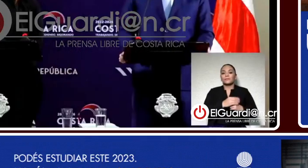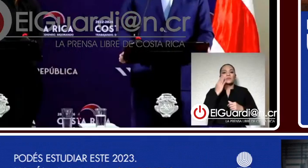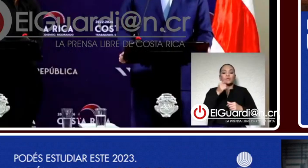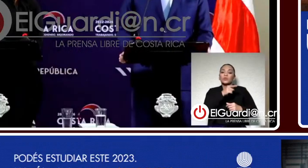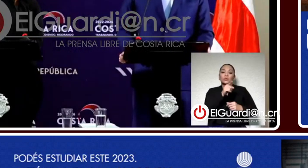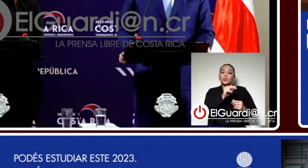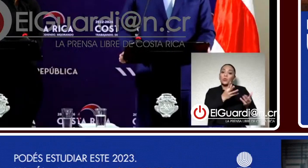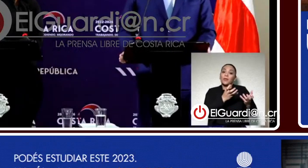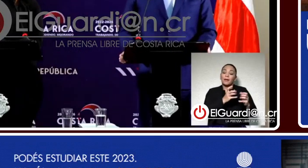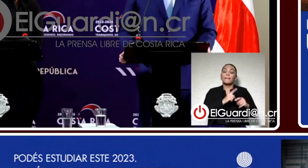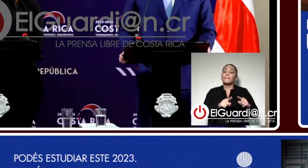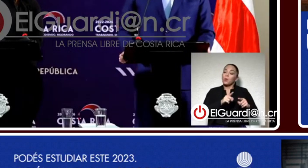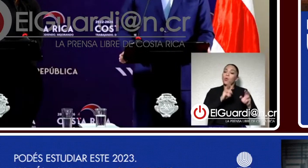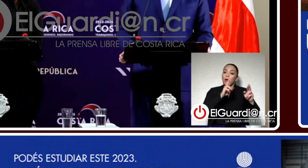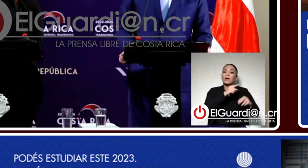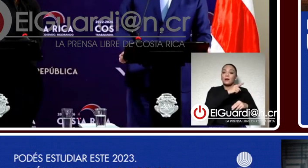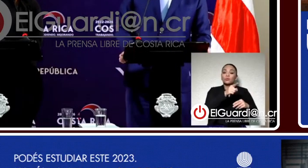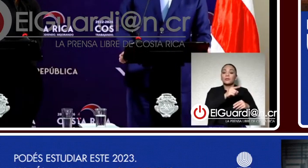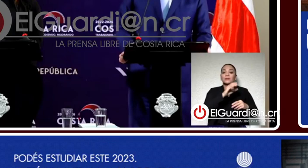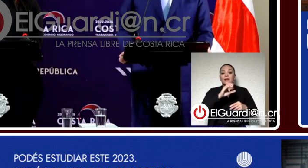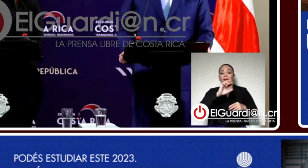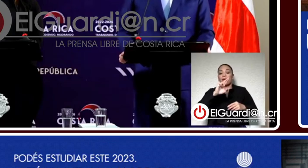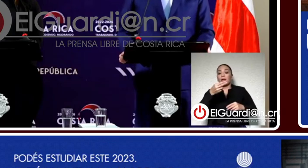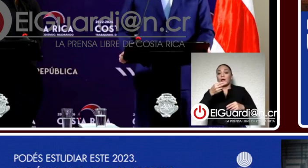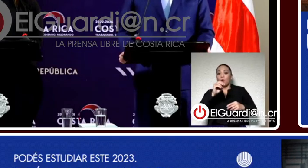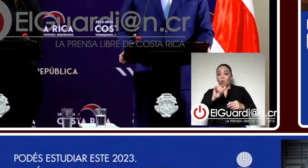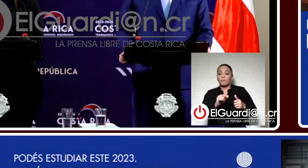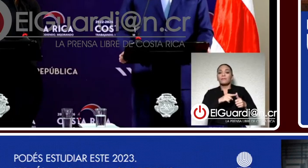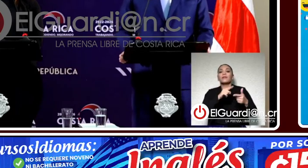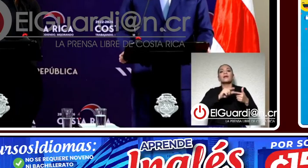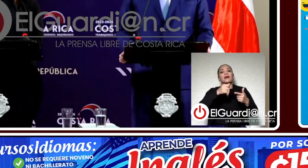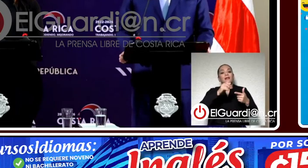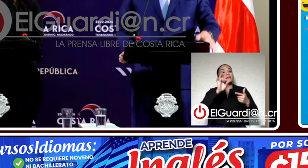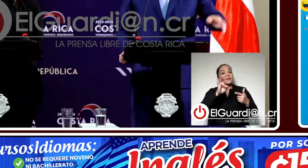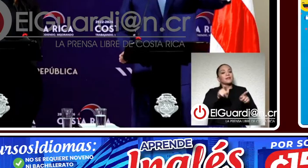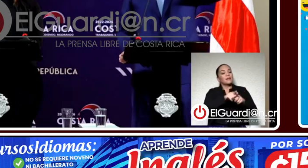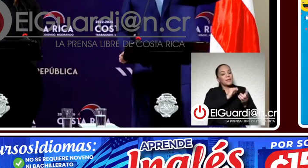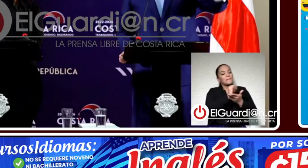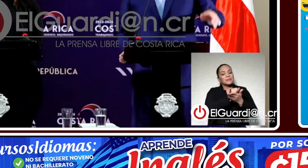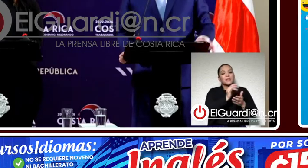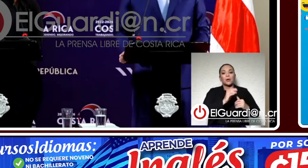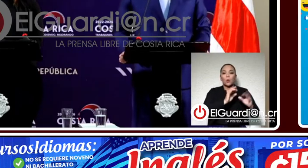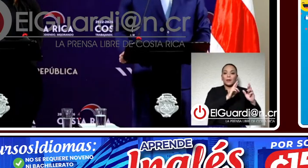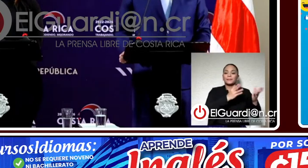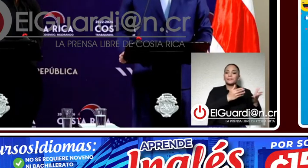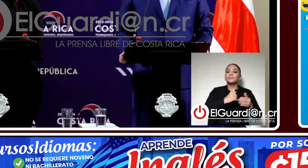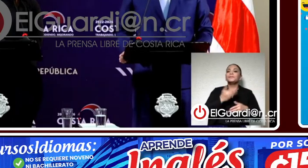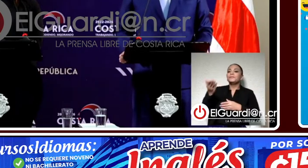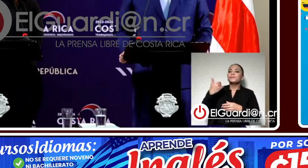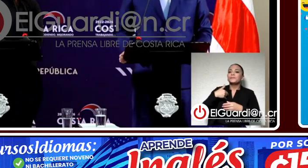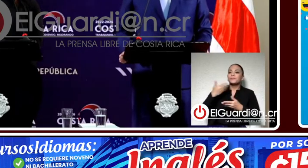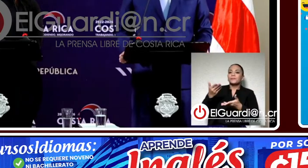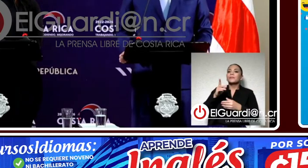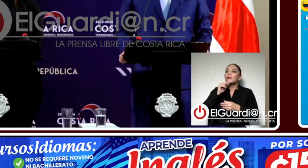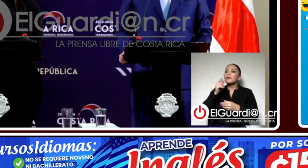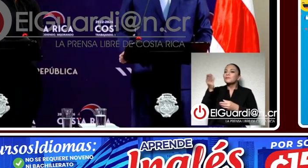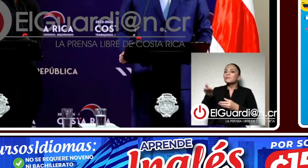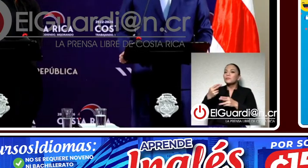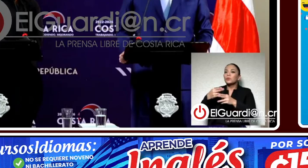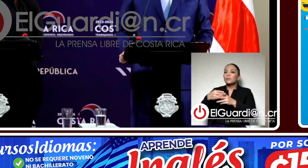eso, pero ojalá le investigue CR Hoy y Canal 7 también. Caballero, por favor,